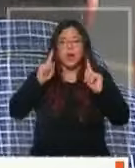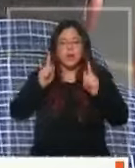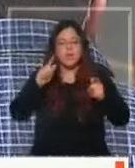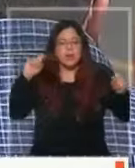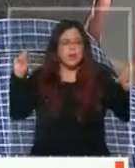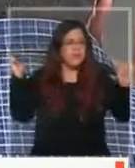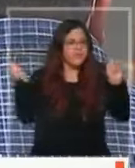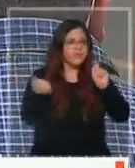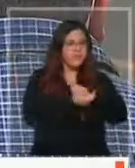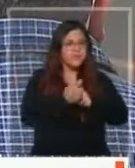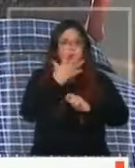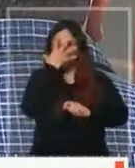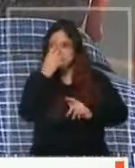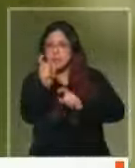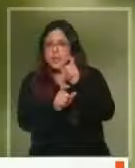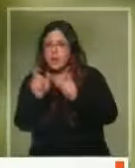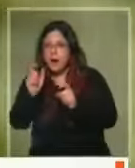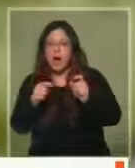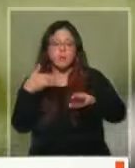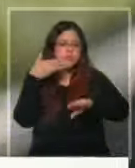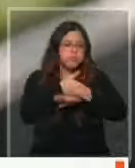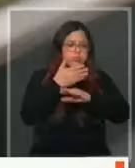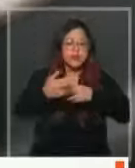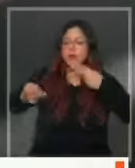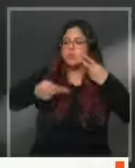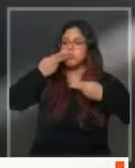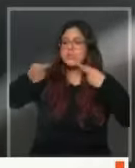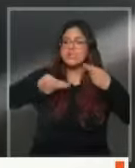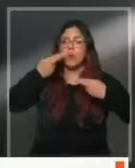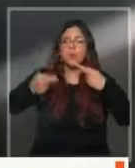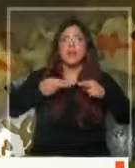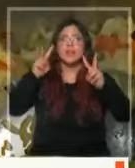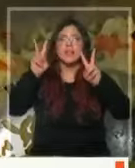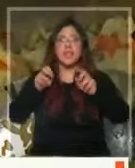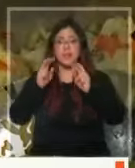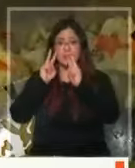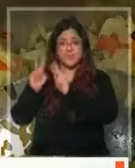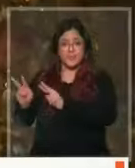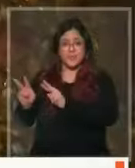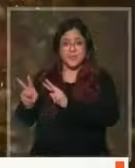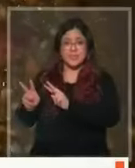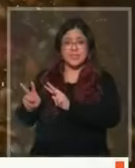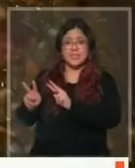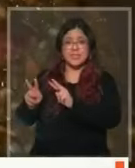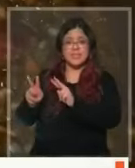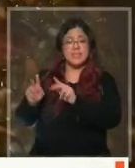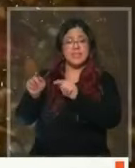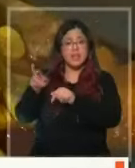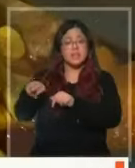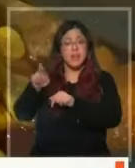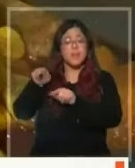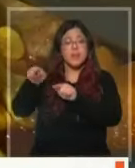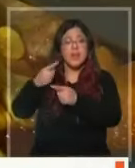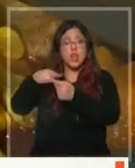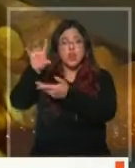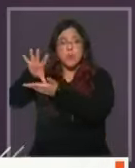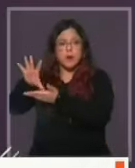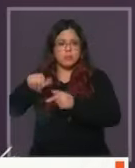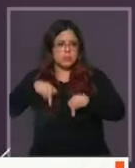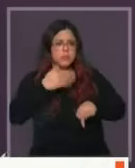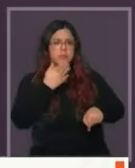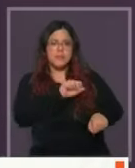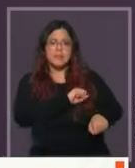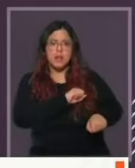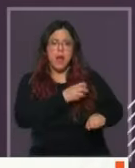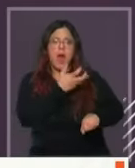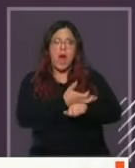para tentar a los comensales. Los restaurantes de tenedores libres, muy comunes en el extranjero, han comenzado a tener un boom en Santiago. El